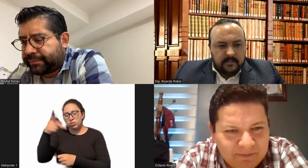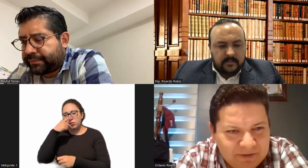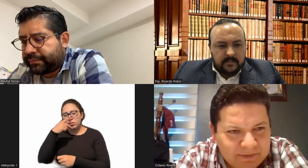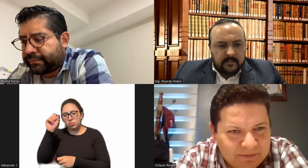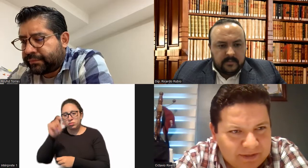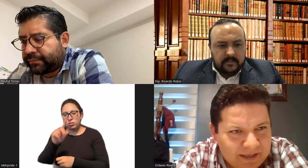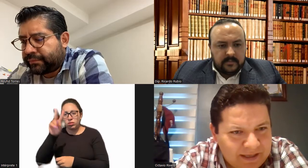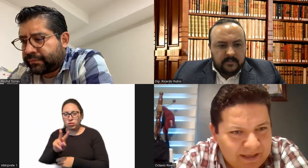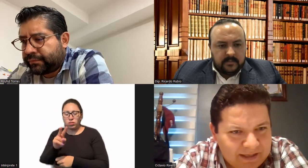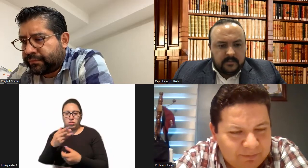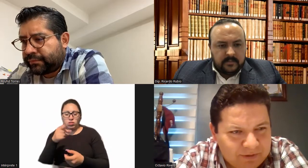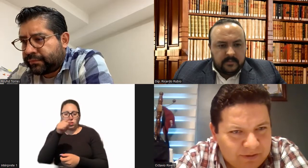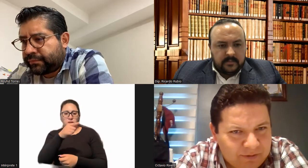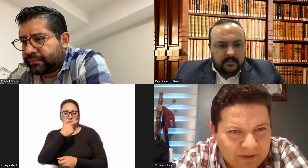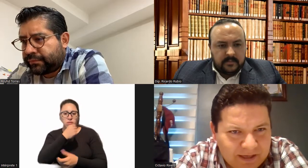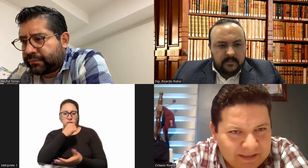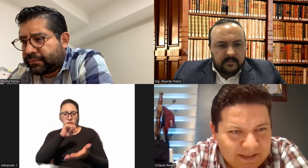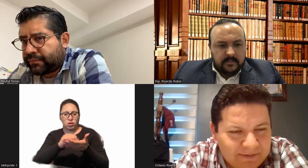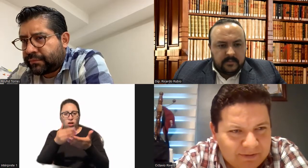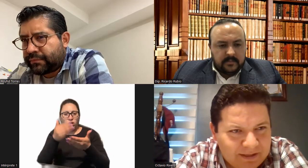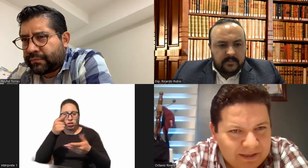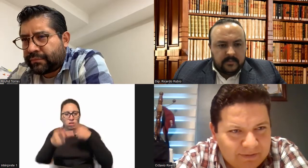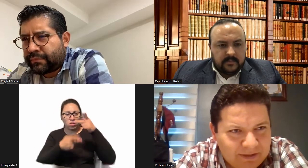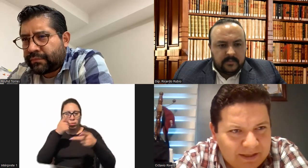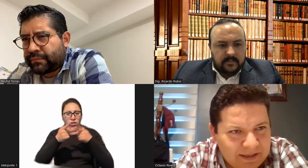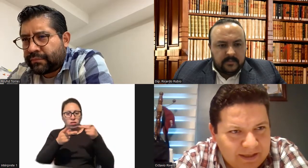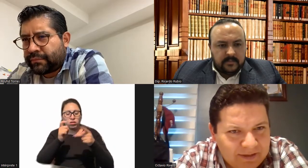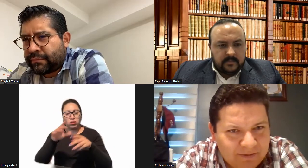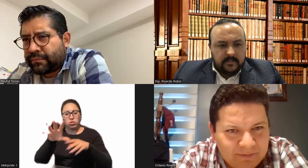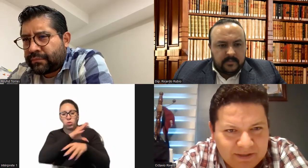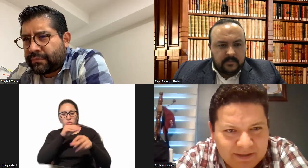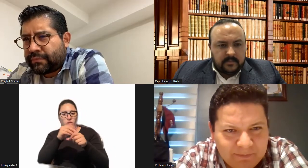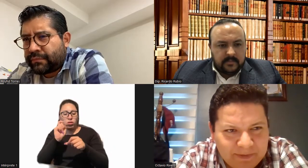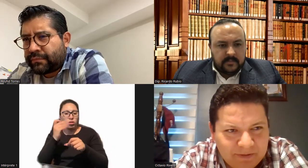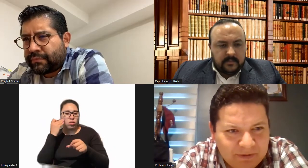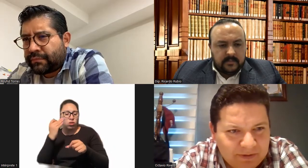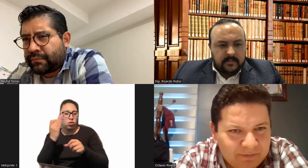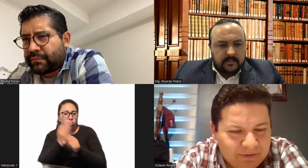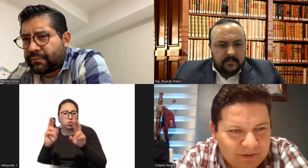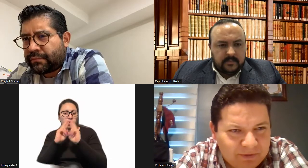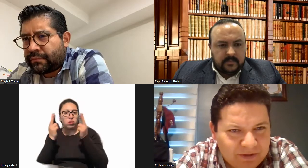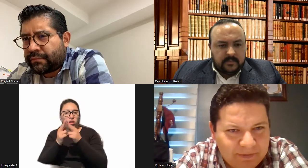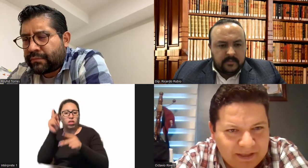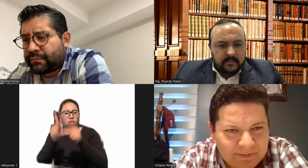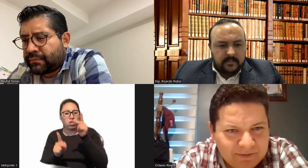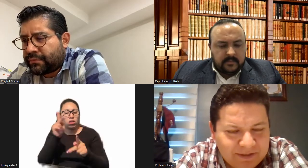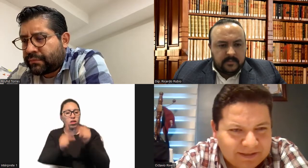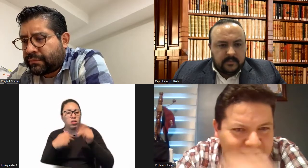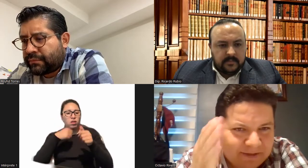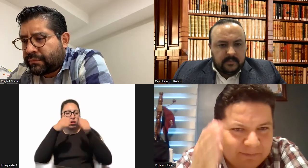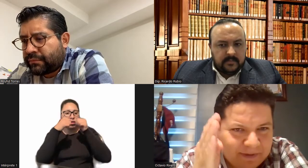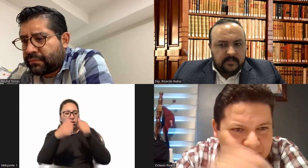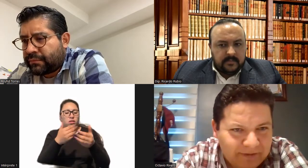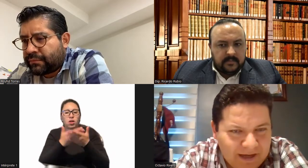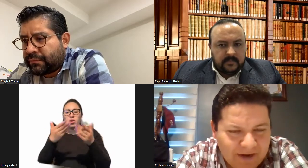de manera muy respetuosa al diputado Rubio, que casi ha llevado toda la reunión él, no hemos interrumpido, y cuando algún otro diputado pide la voz, se le